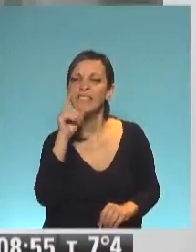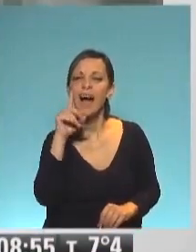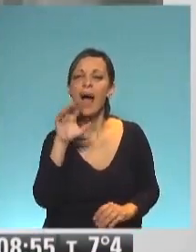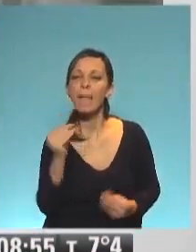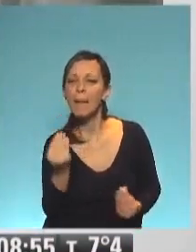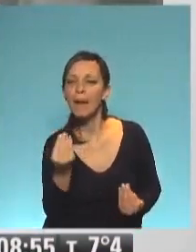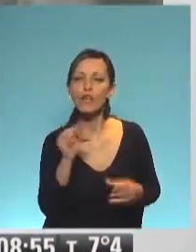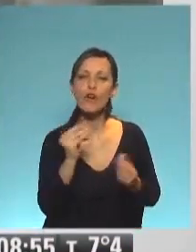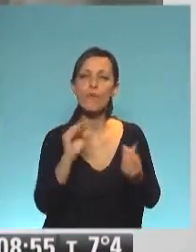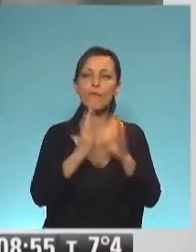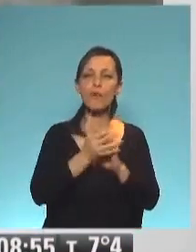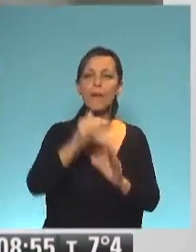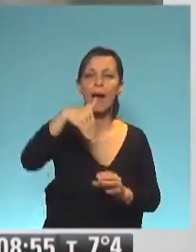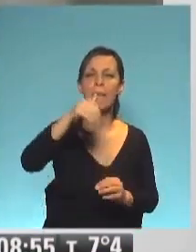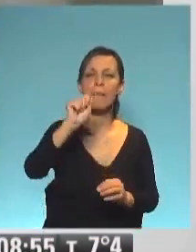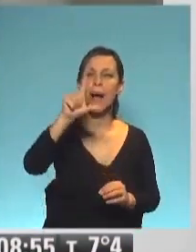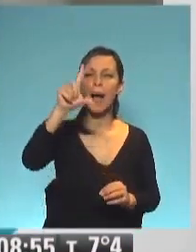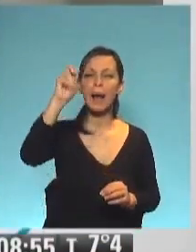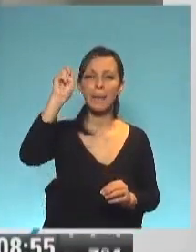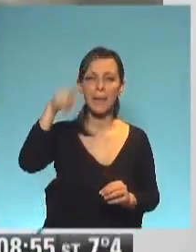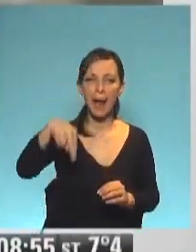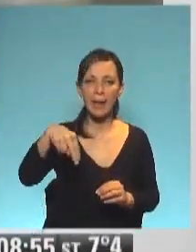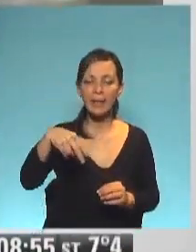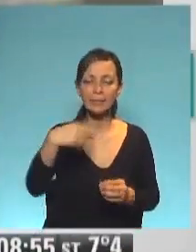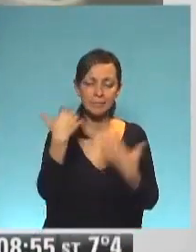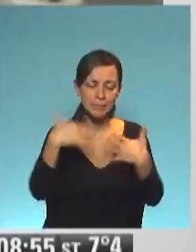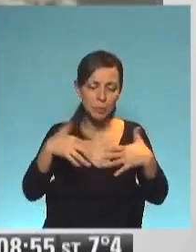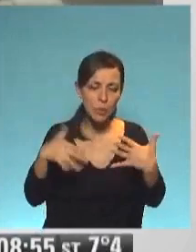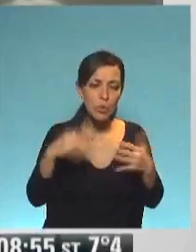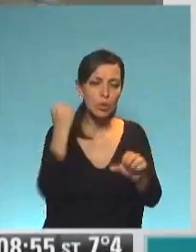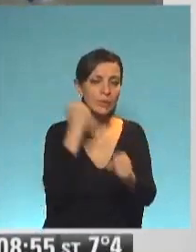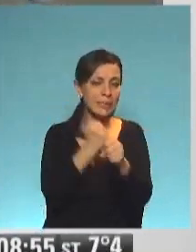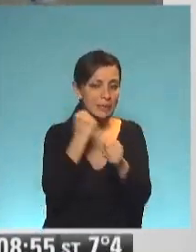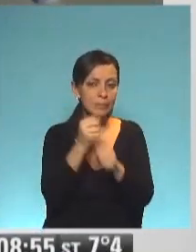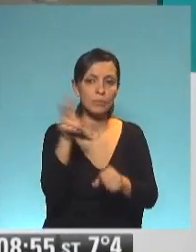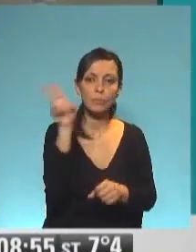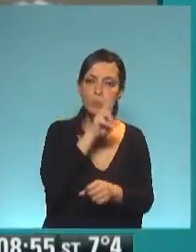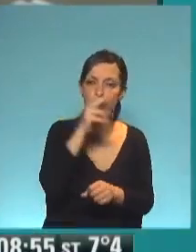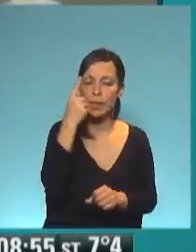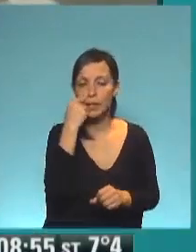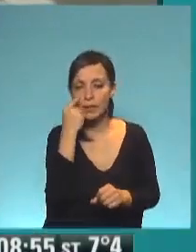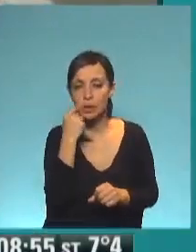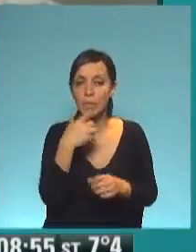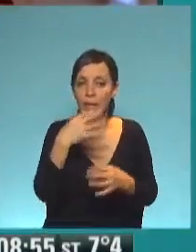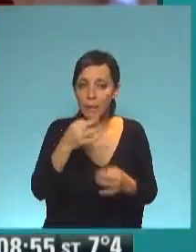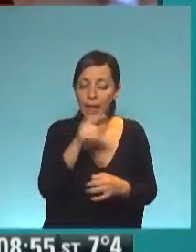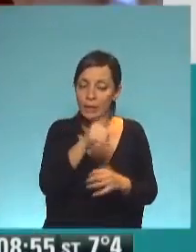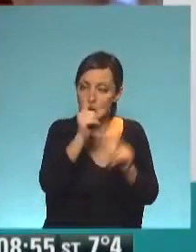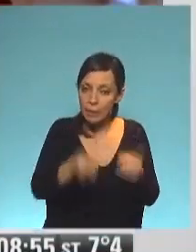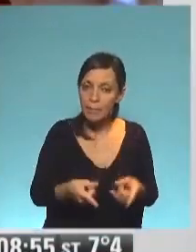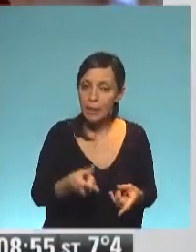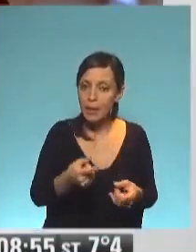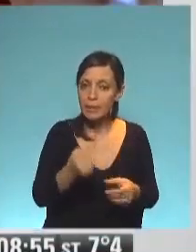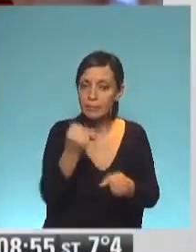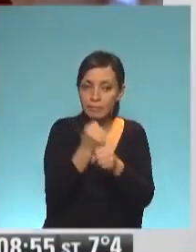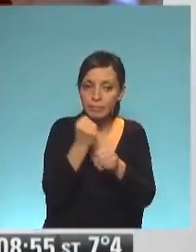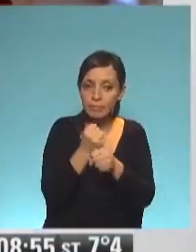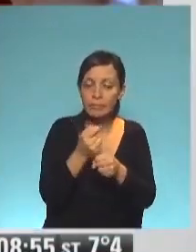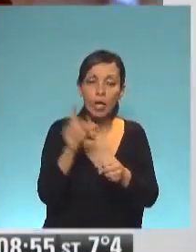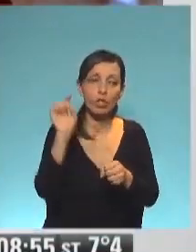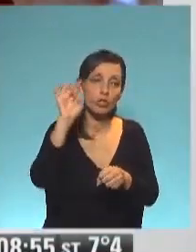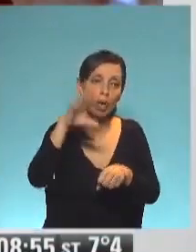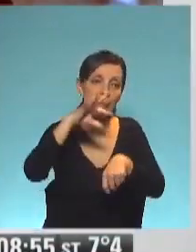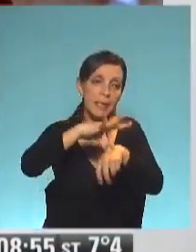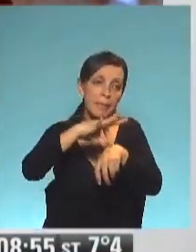Malbrán, esa tarea cotidiana de tantísimos trabajadores y trabajadoras de la salud, que ellos también lo son porque son investigadores. No son solo los médicos